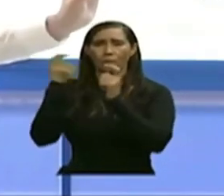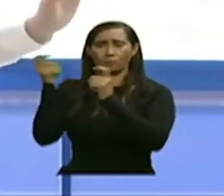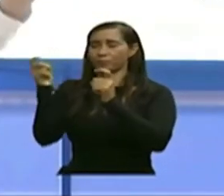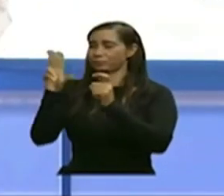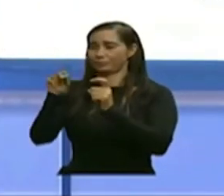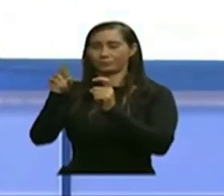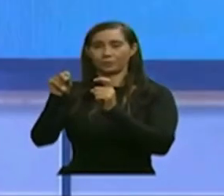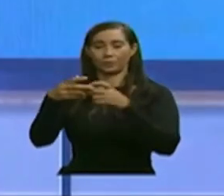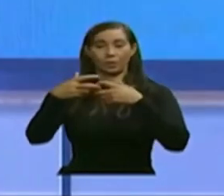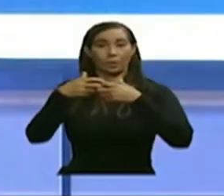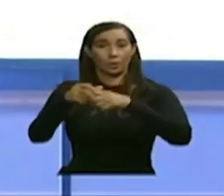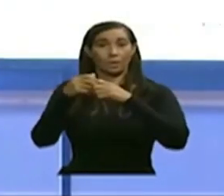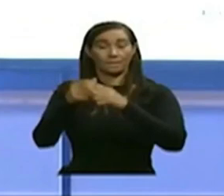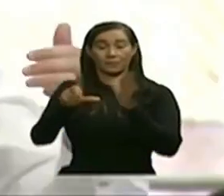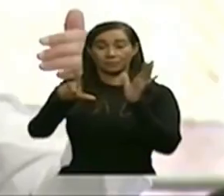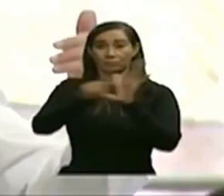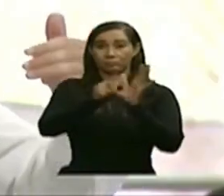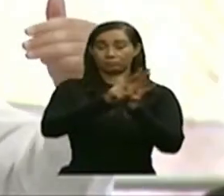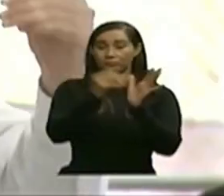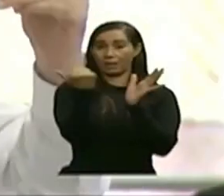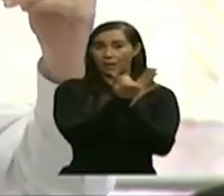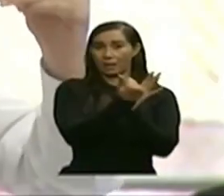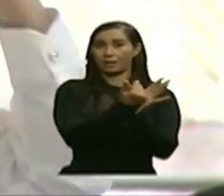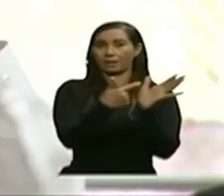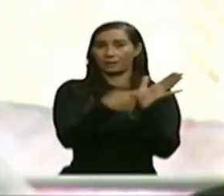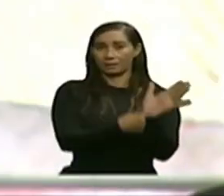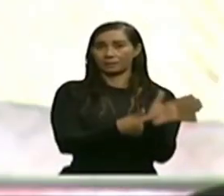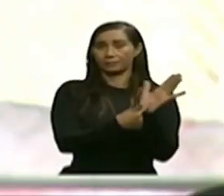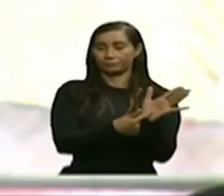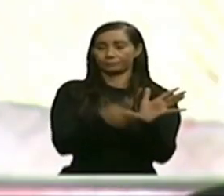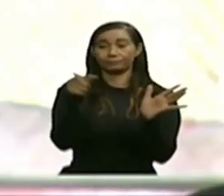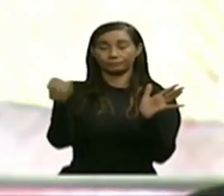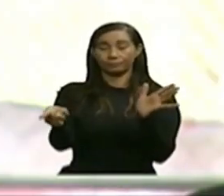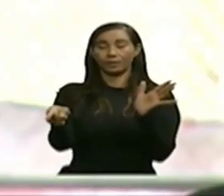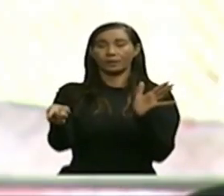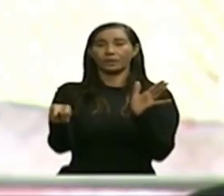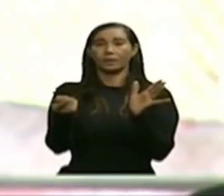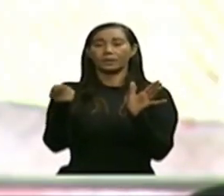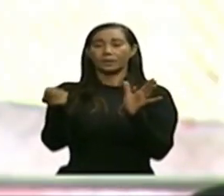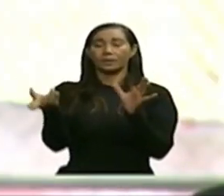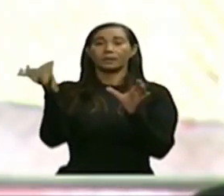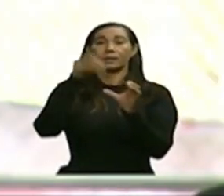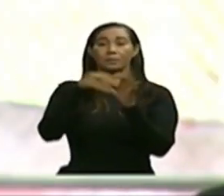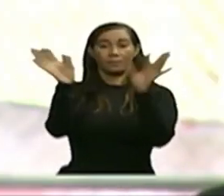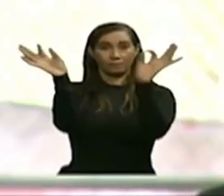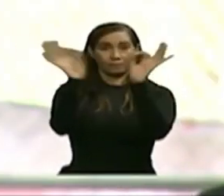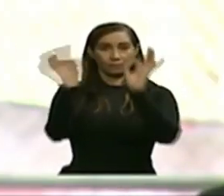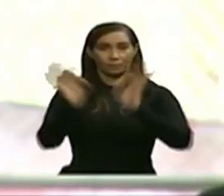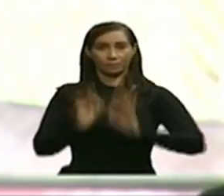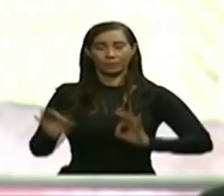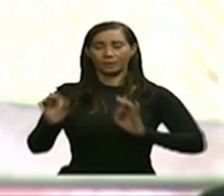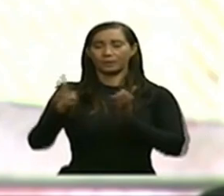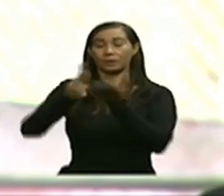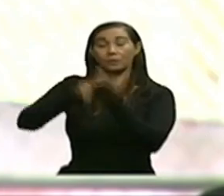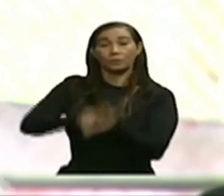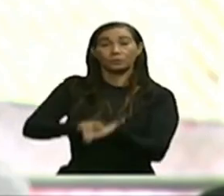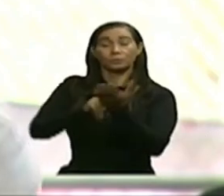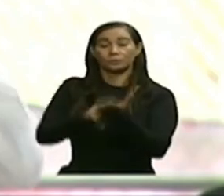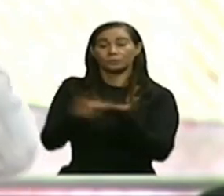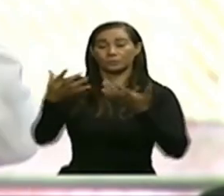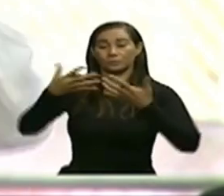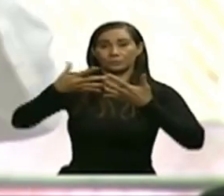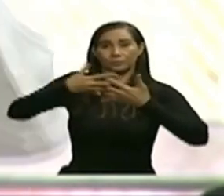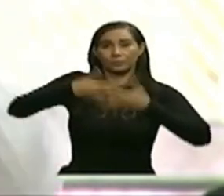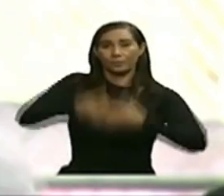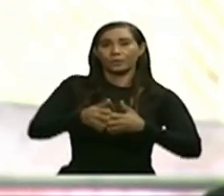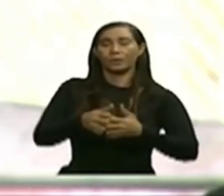empresa, constando en documentación legal constitutiva que compone la misma como resultado de fusionar